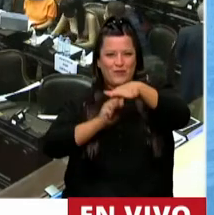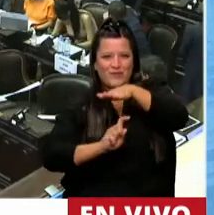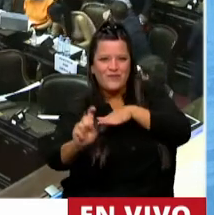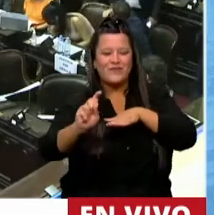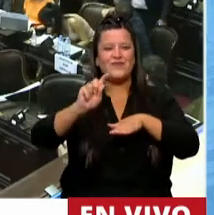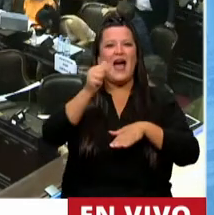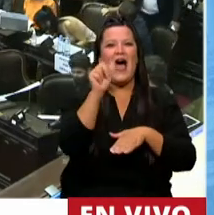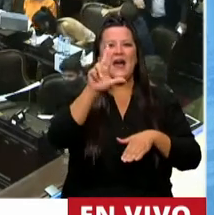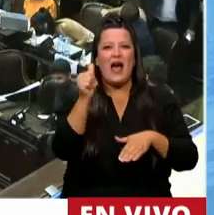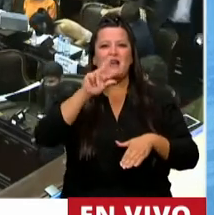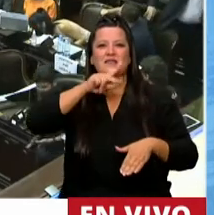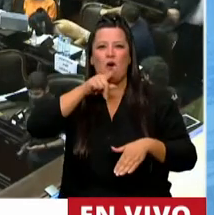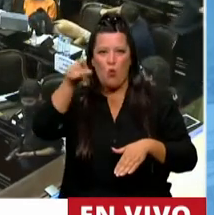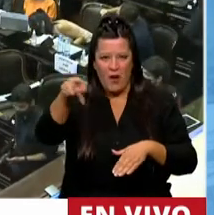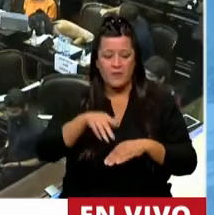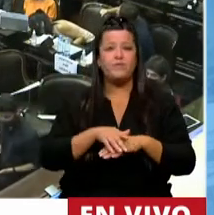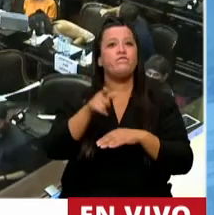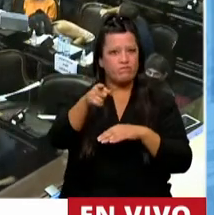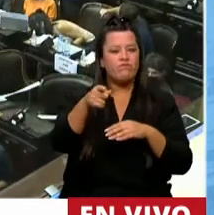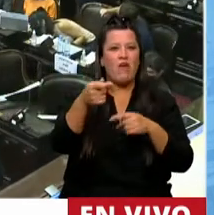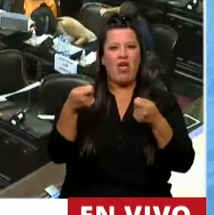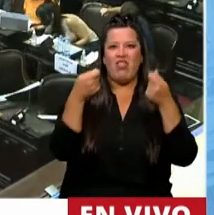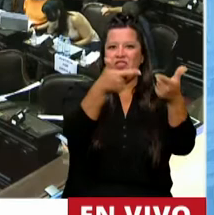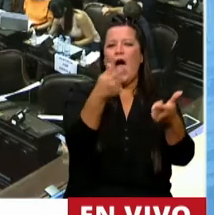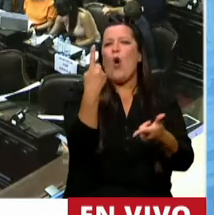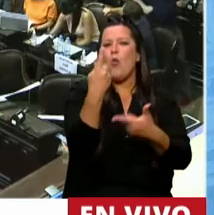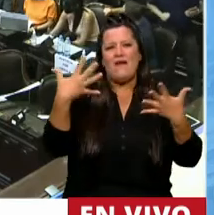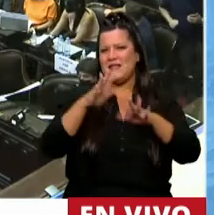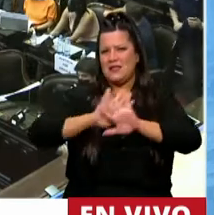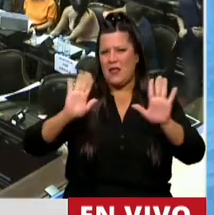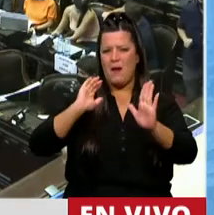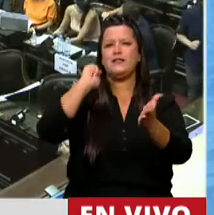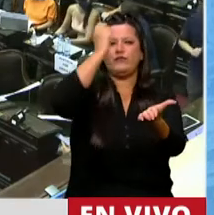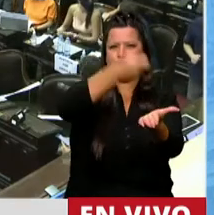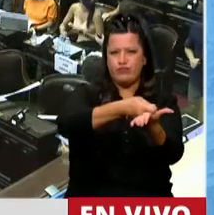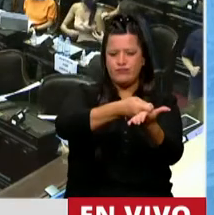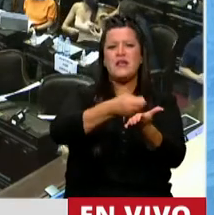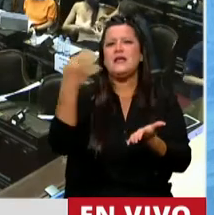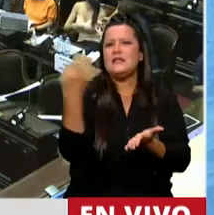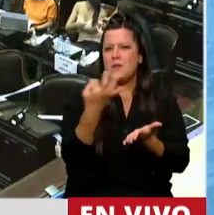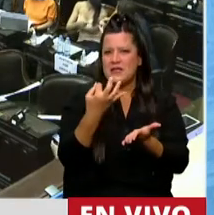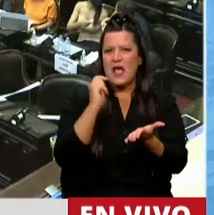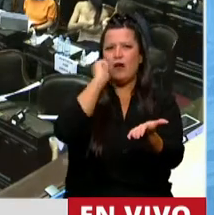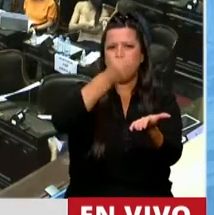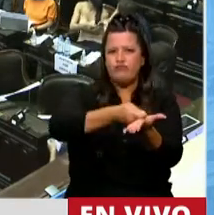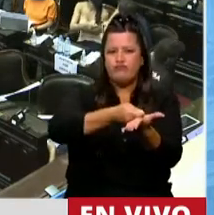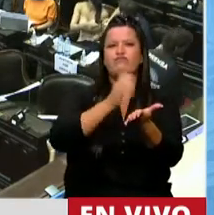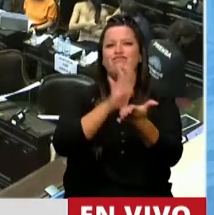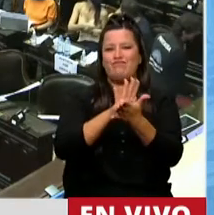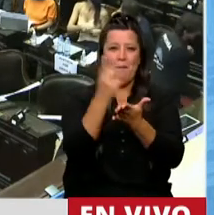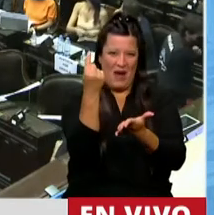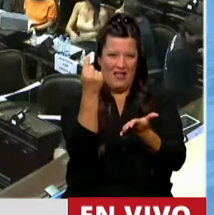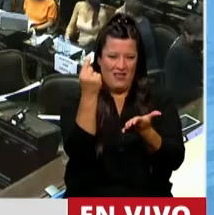submarino Ara San Juan el derecho a percibir por única vez un beneficio extraordinario de carácter